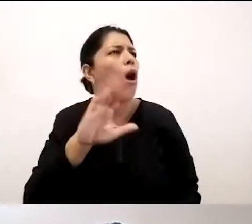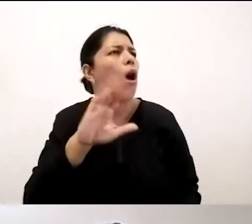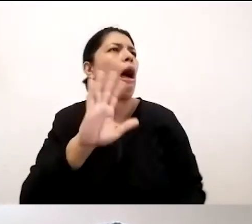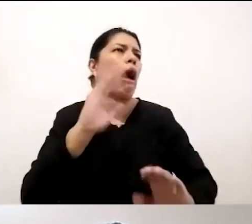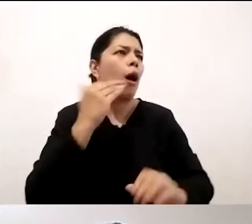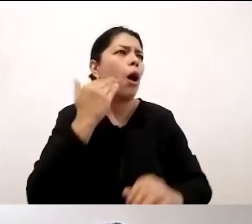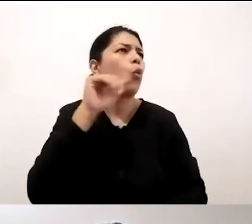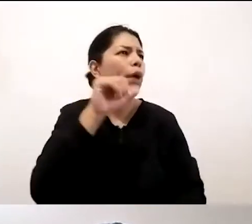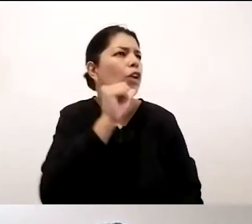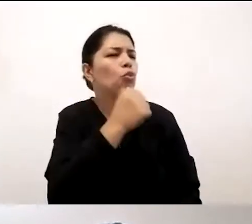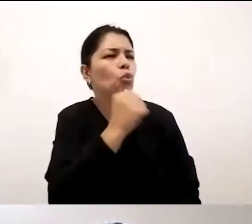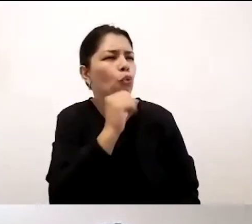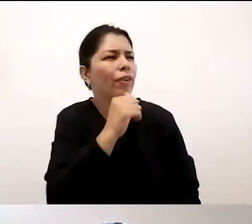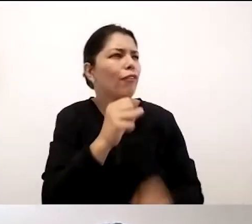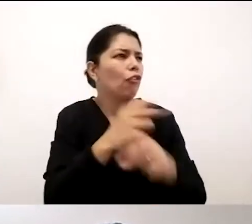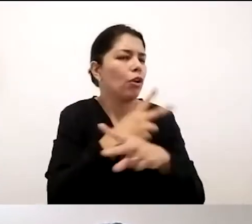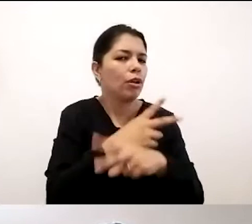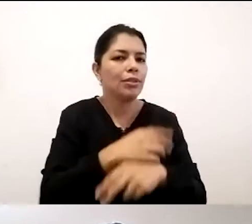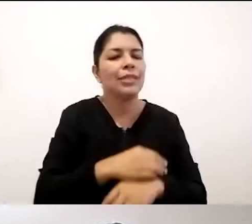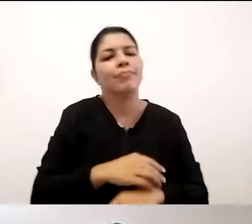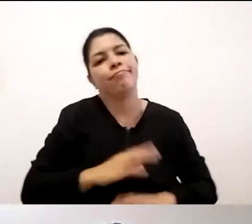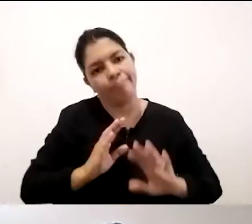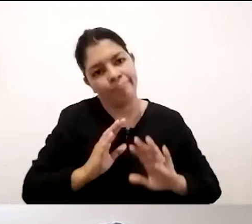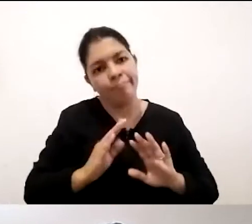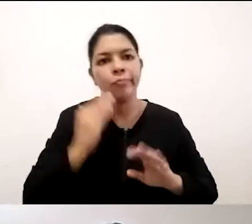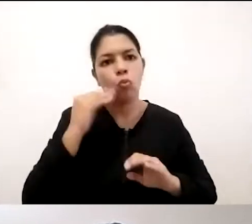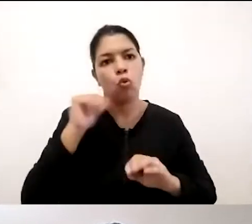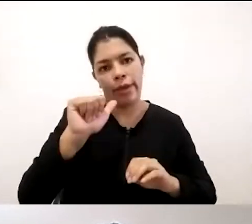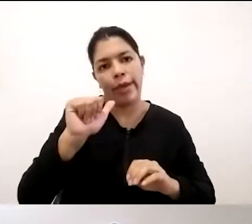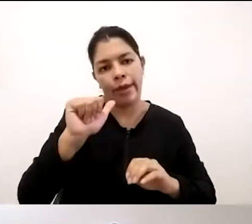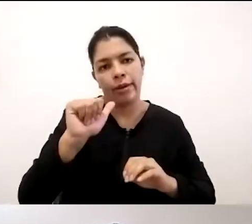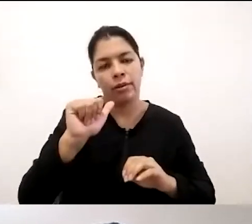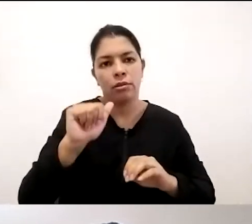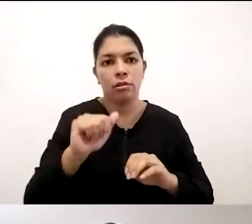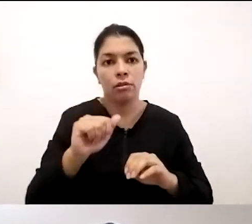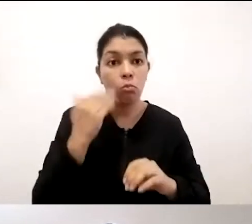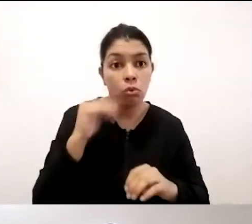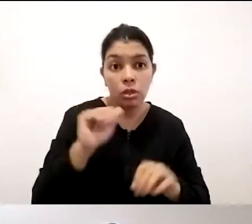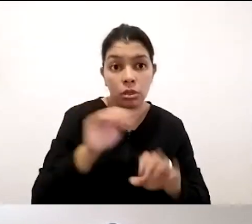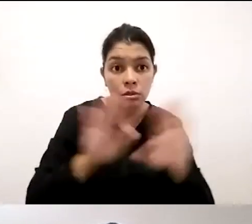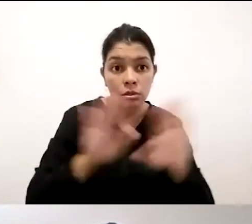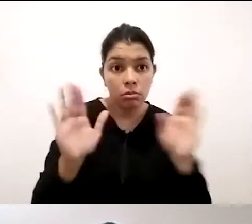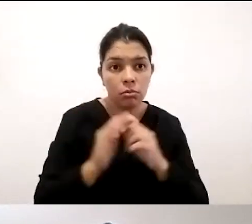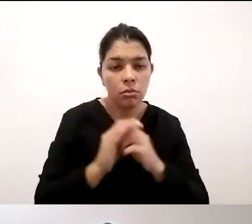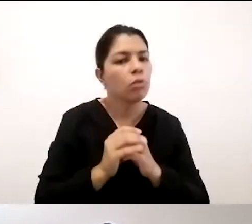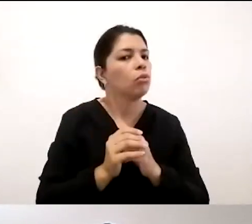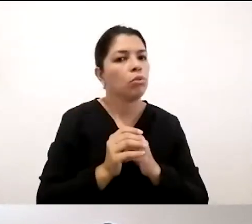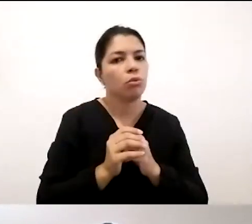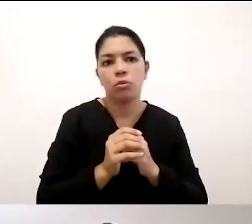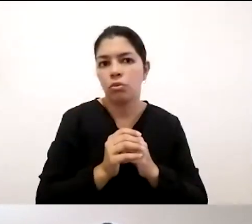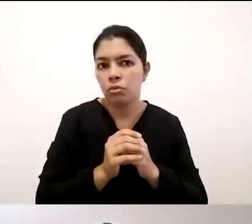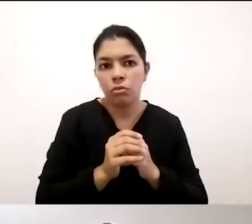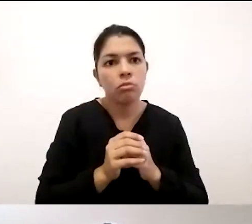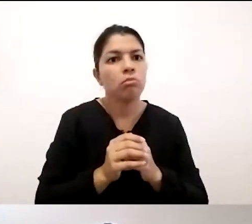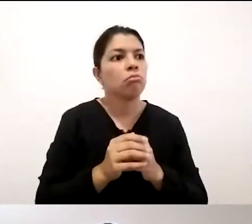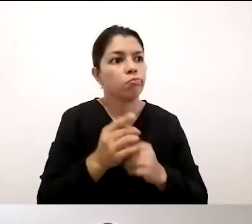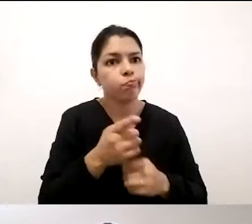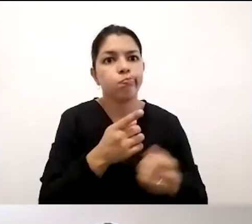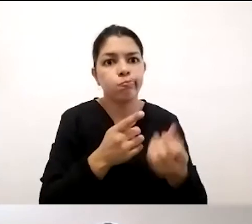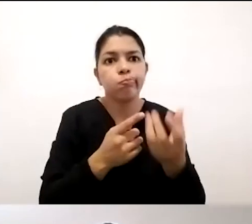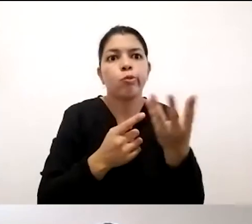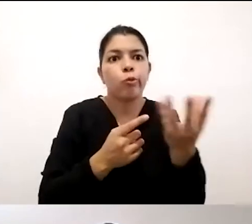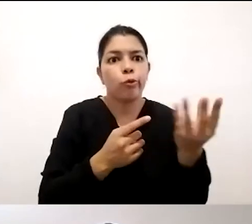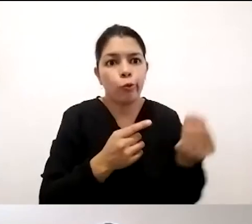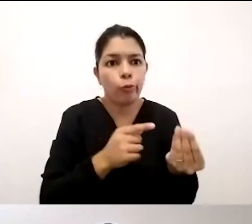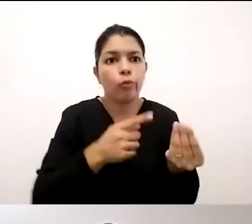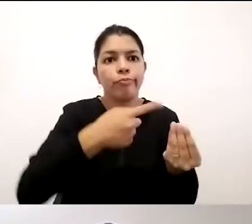esta violencia, pero las mujeres no son el único grupo poblacional que se enfrenta a esta violencia. Existe otro grupo